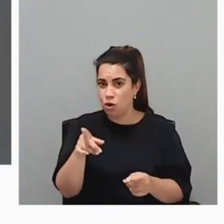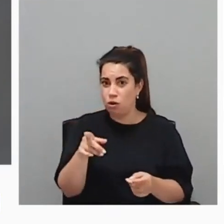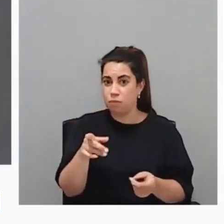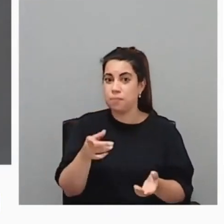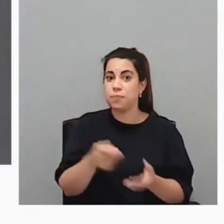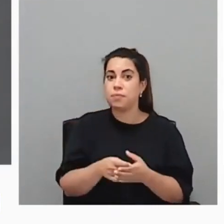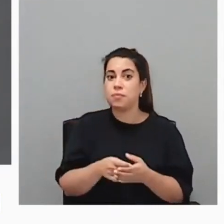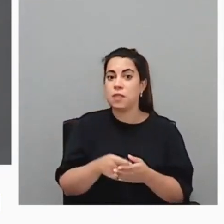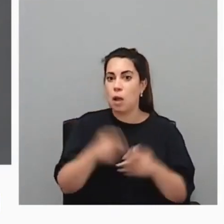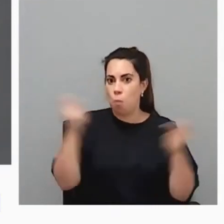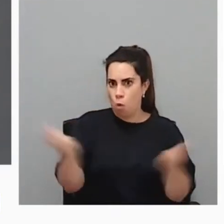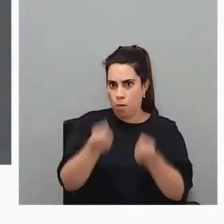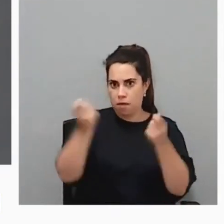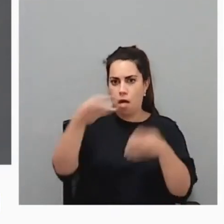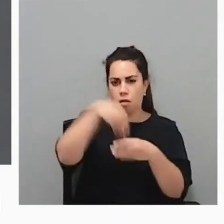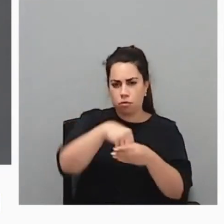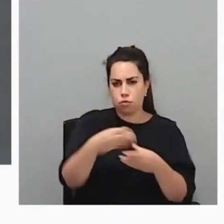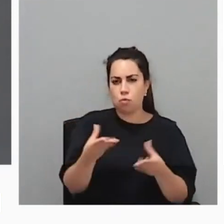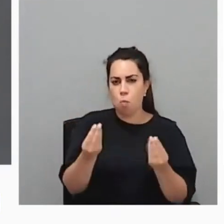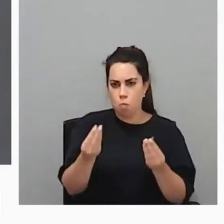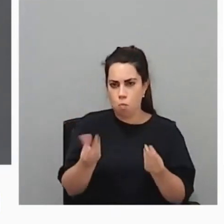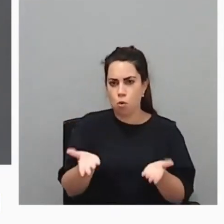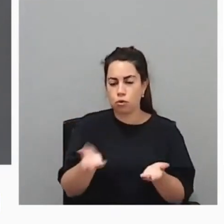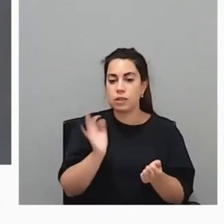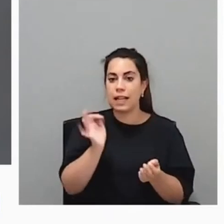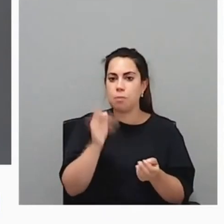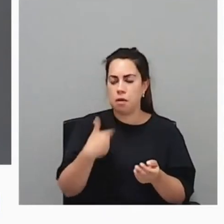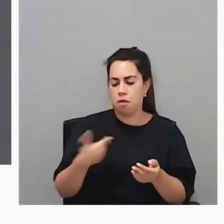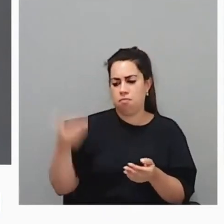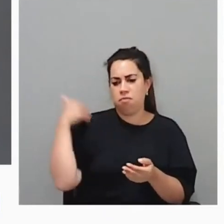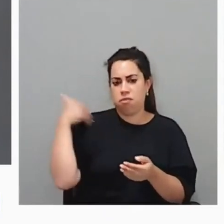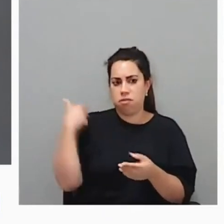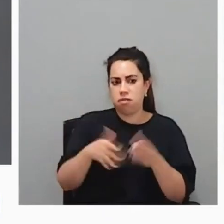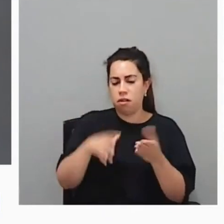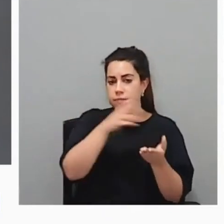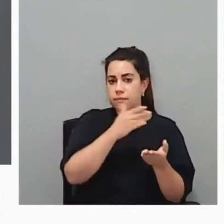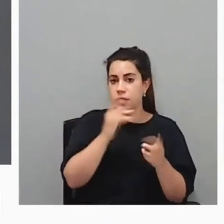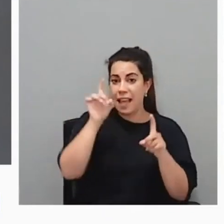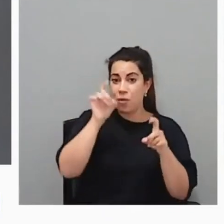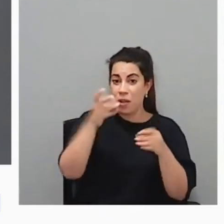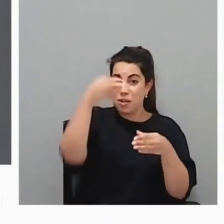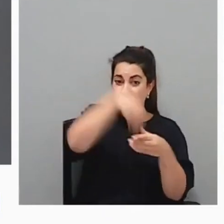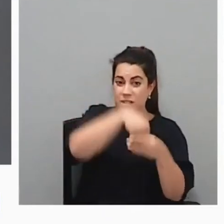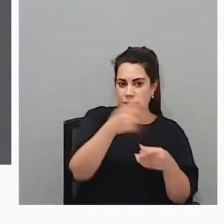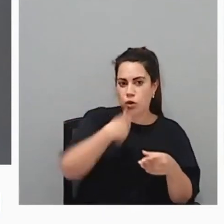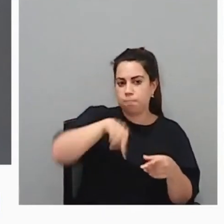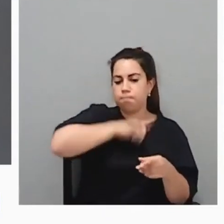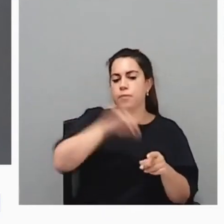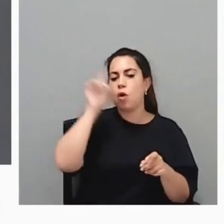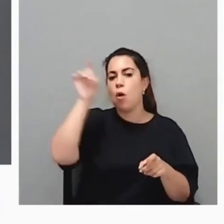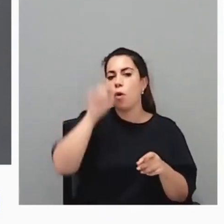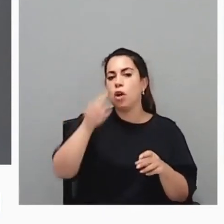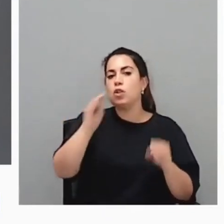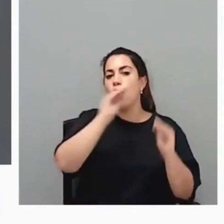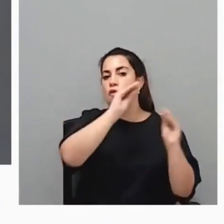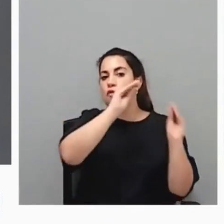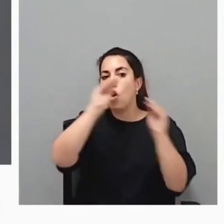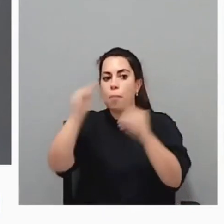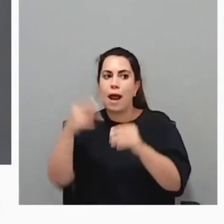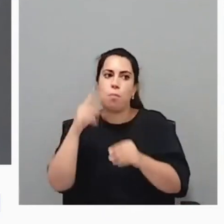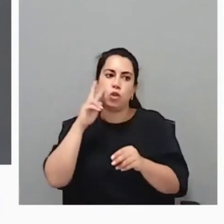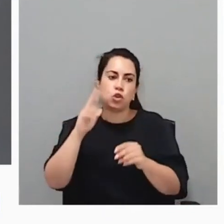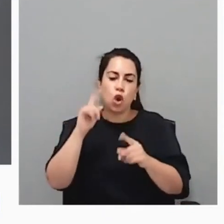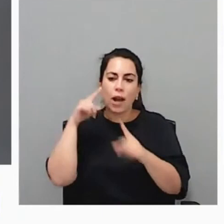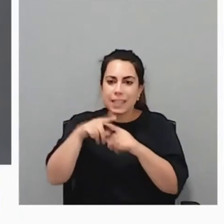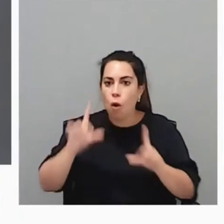años ha entrado dentro de la educación. Nosotros lo que hacemos es formar a los maestros y maestras para que sus pizarras pues, sean mucho más